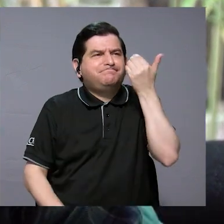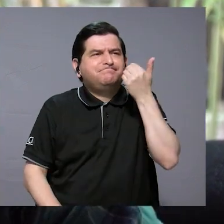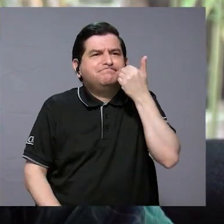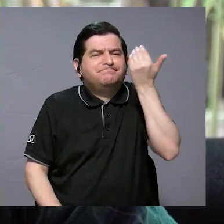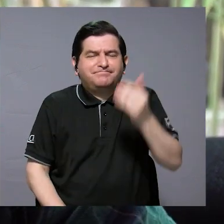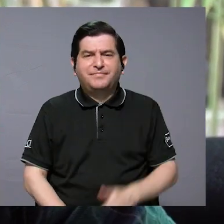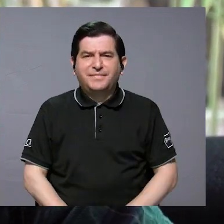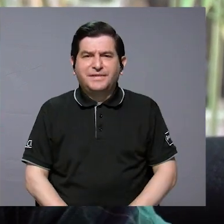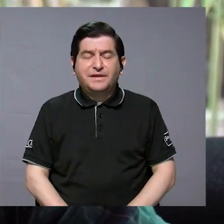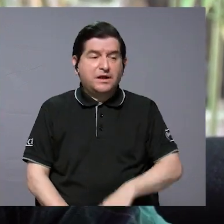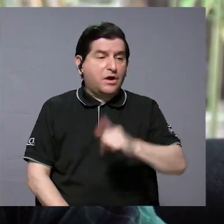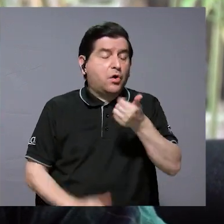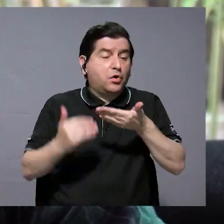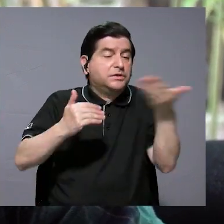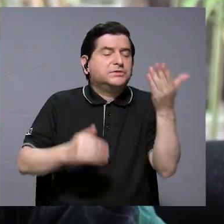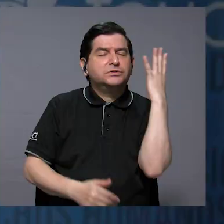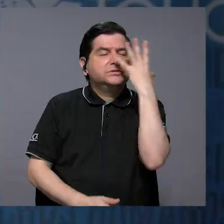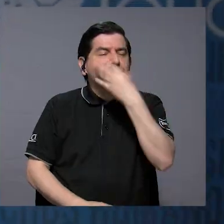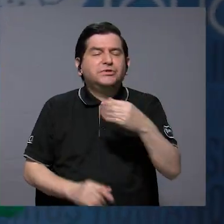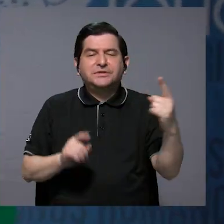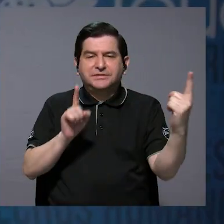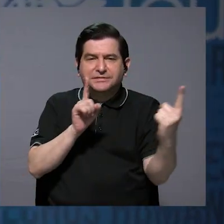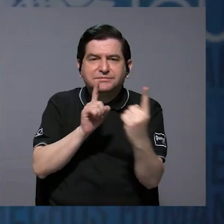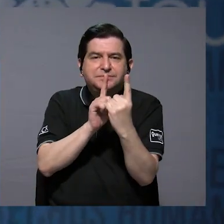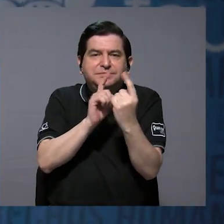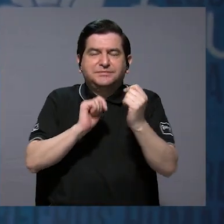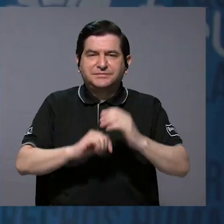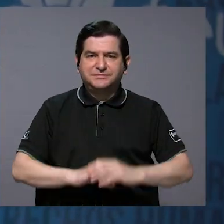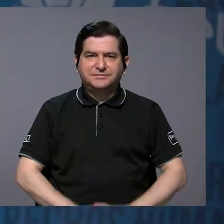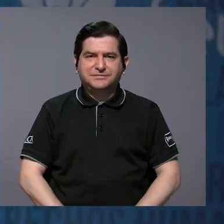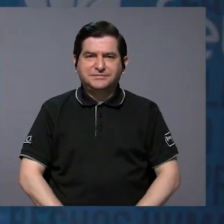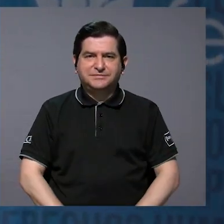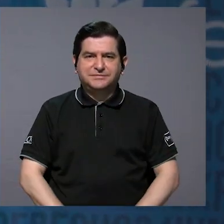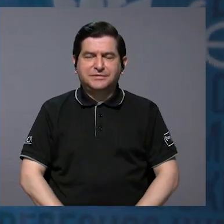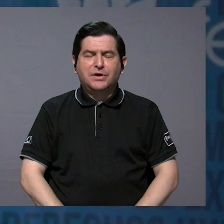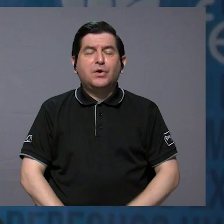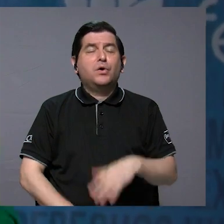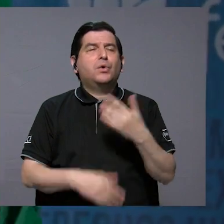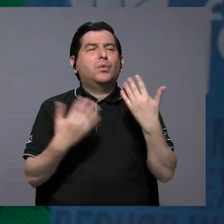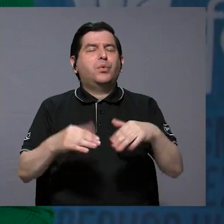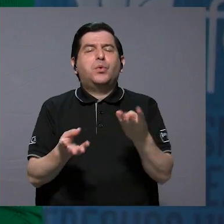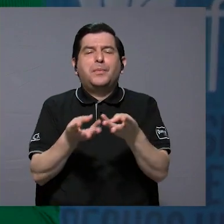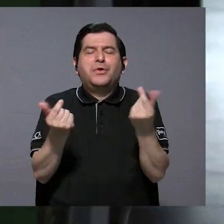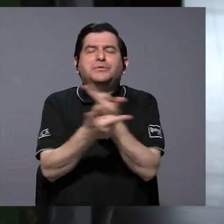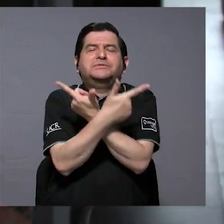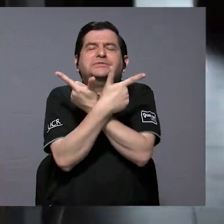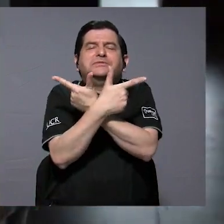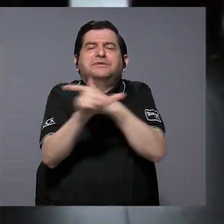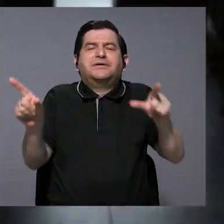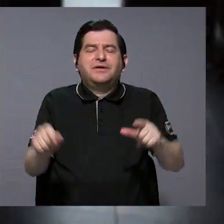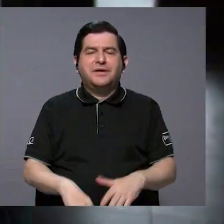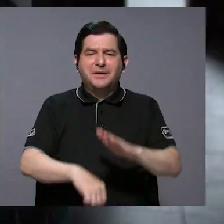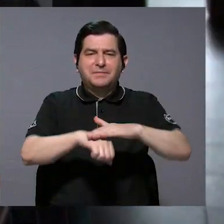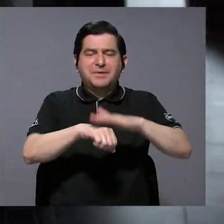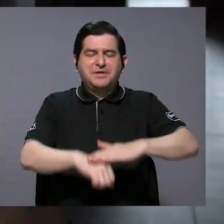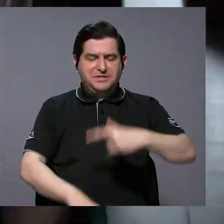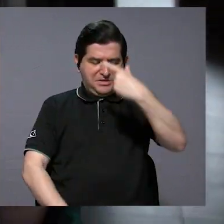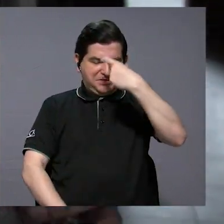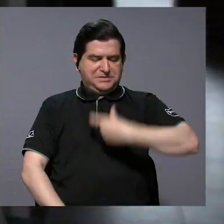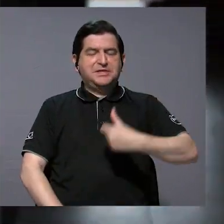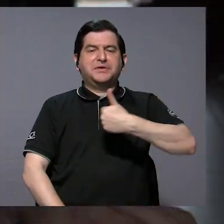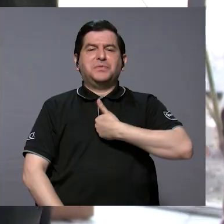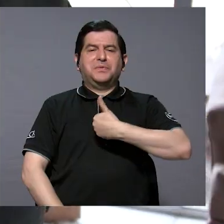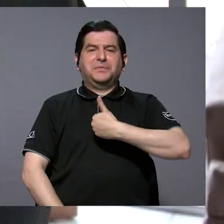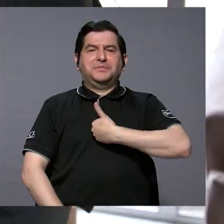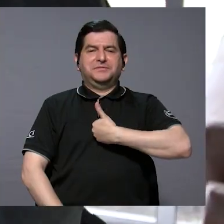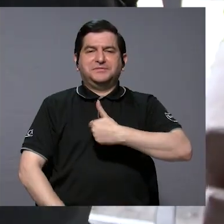se hace más fácil, encontrás otras cosas más bonitas y es muy liberador ser y